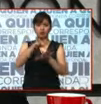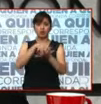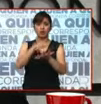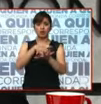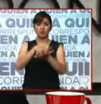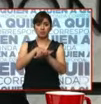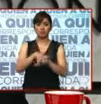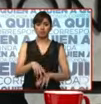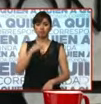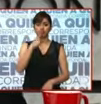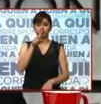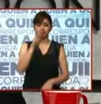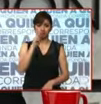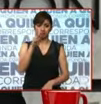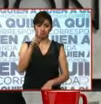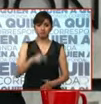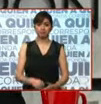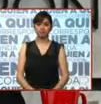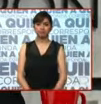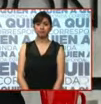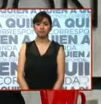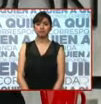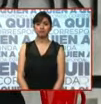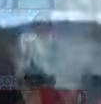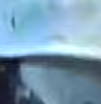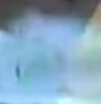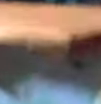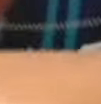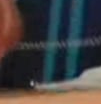Es una irrupción. Veamos esto.